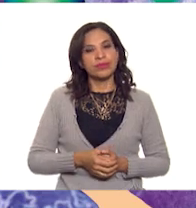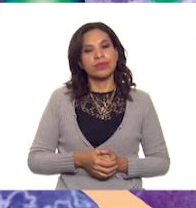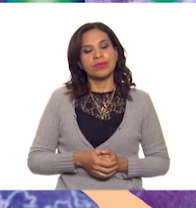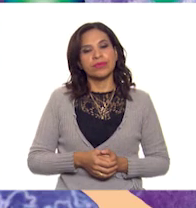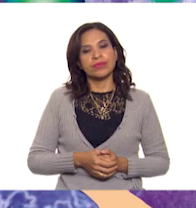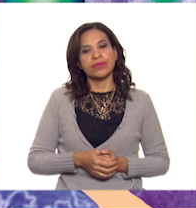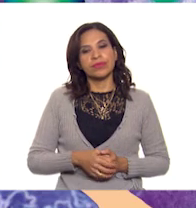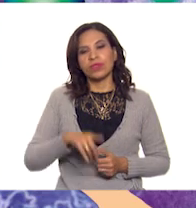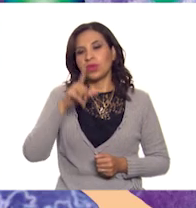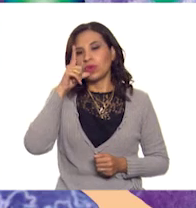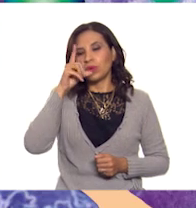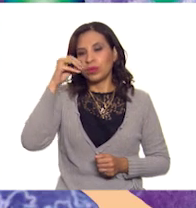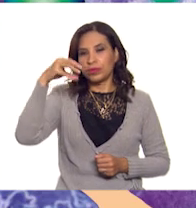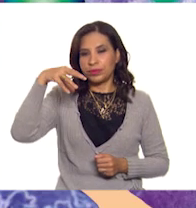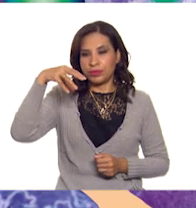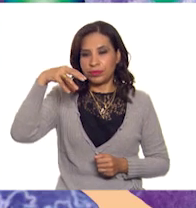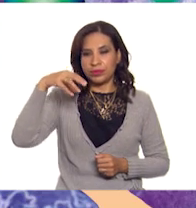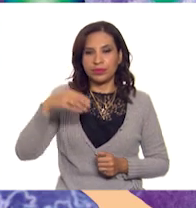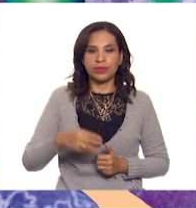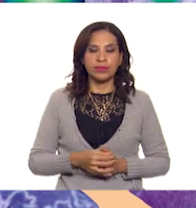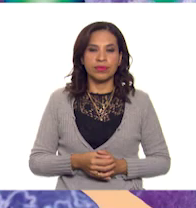La bombilla de luz.